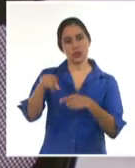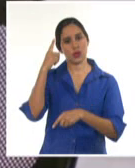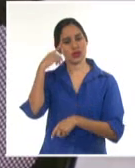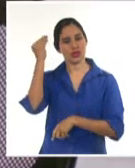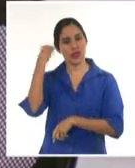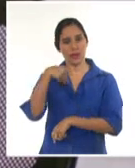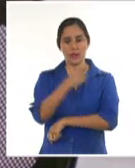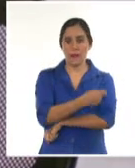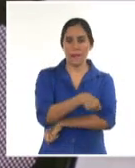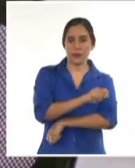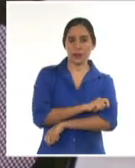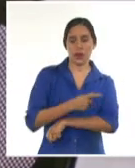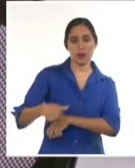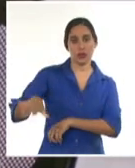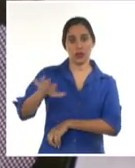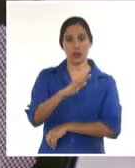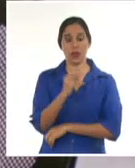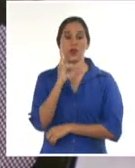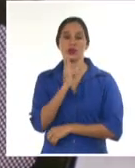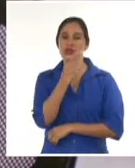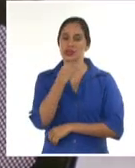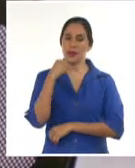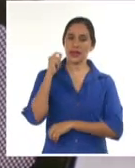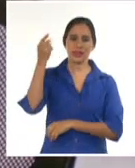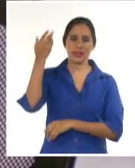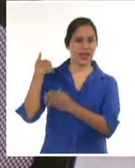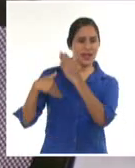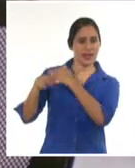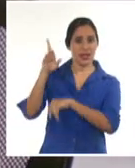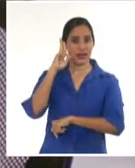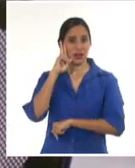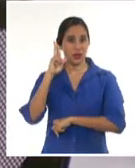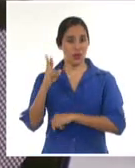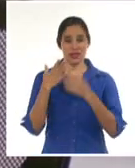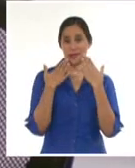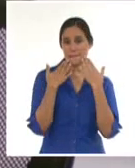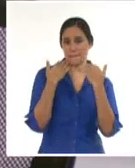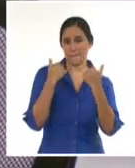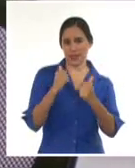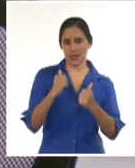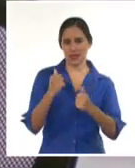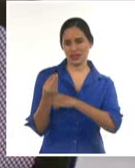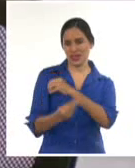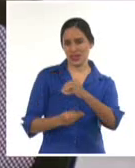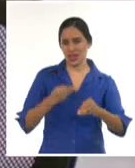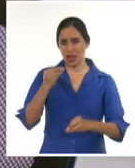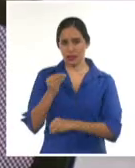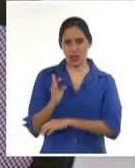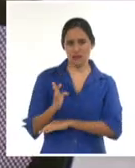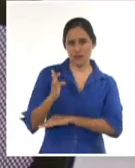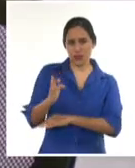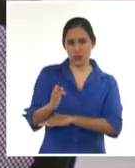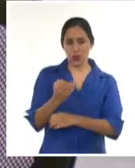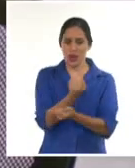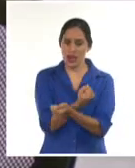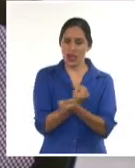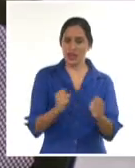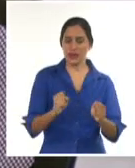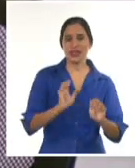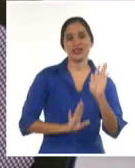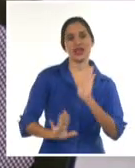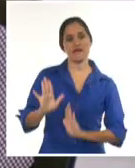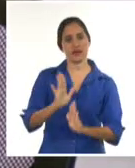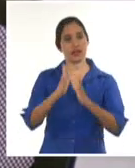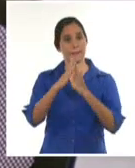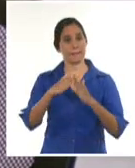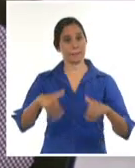José Martí llamó bienaventurada a la tierra donde se libran las batallas por la paz. Defender la paz implica